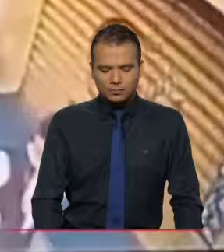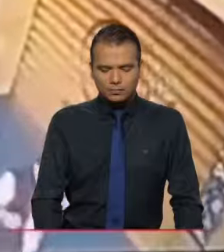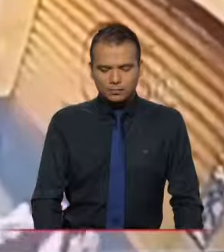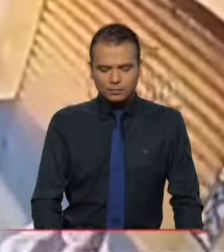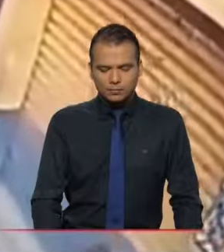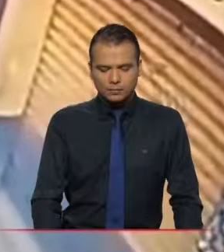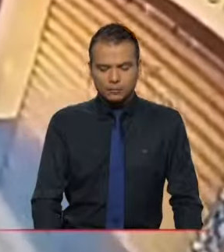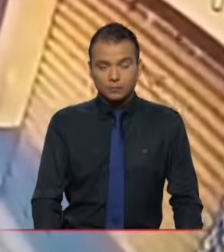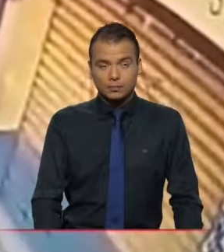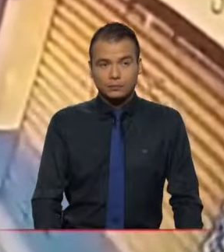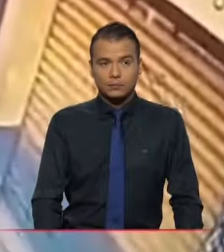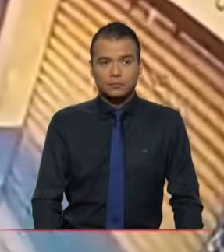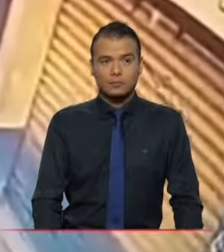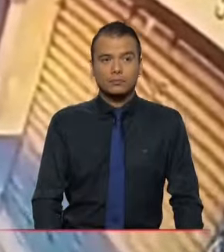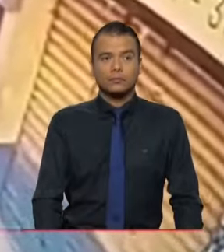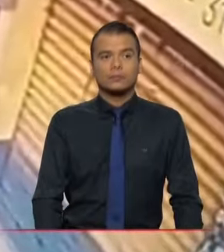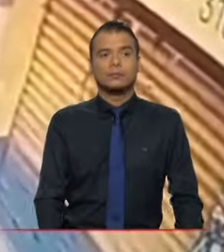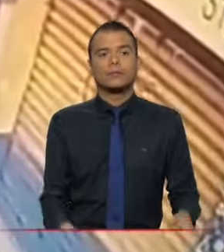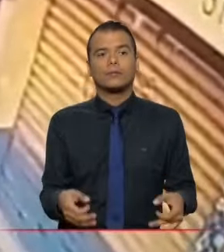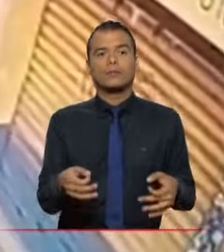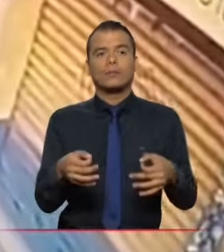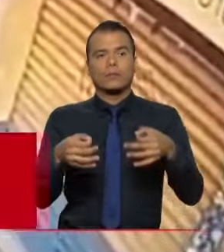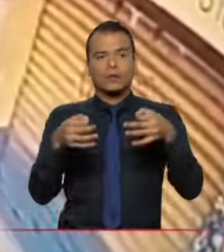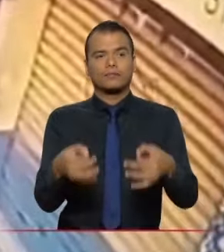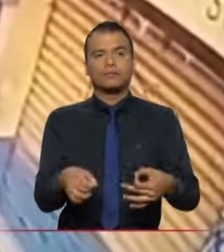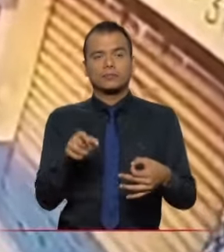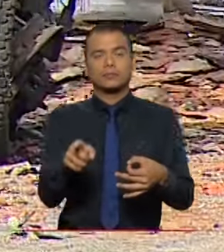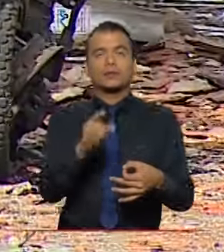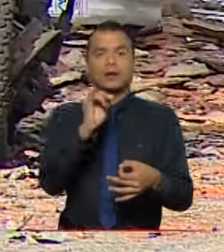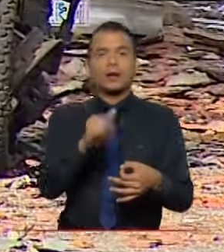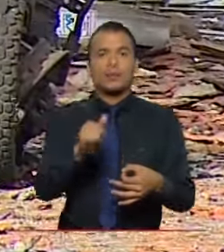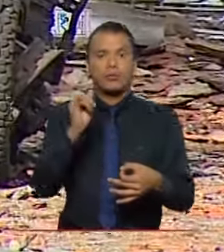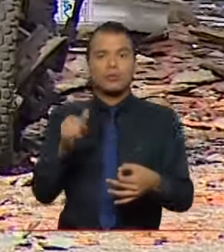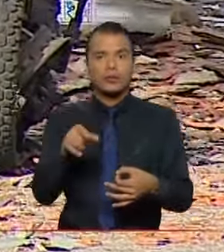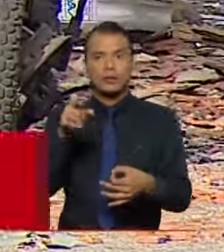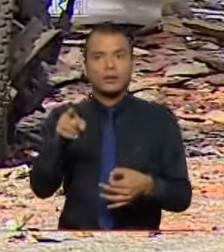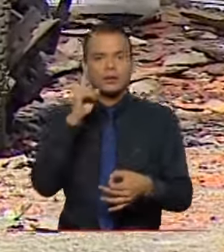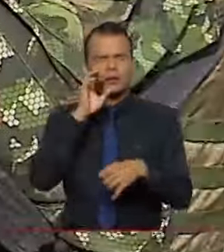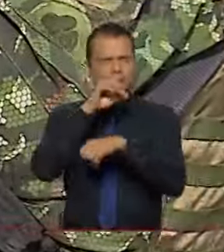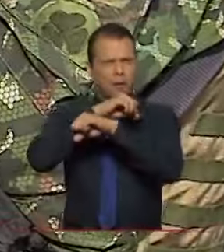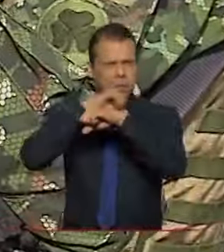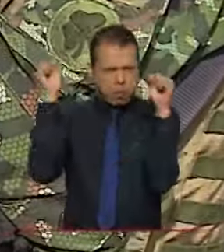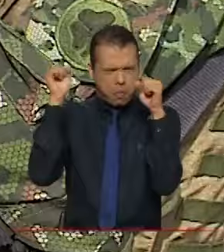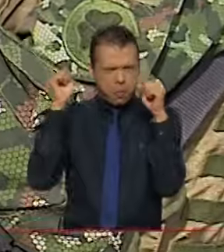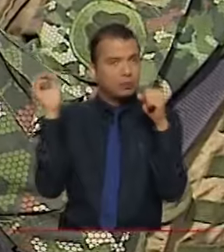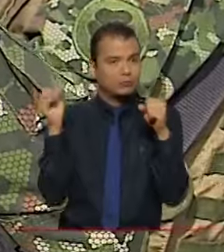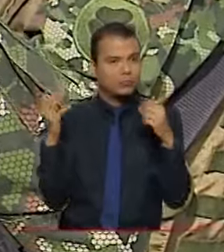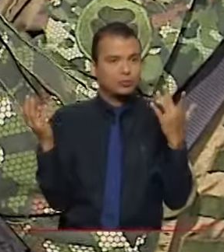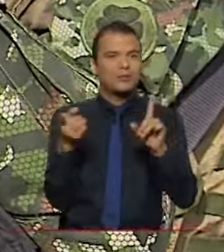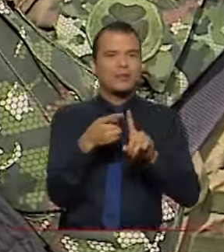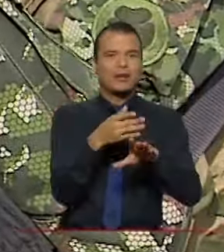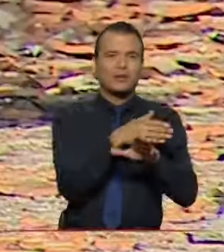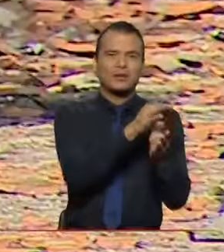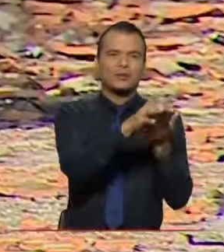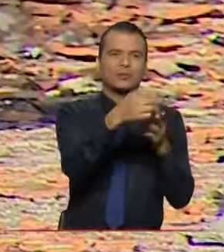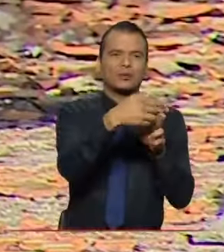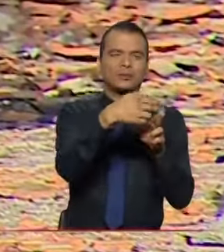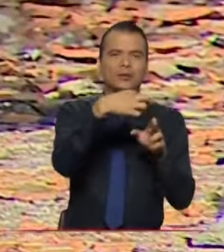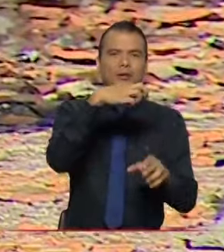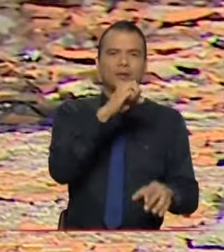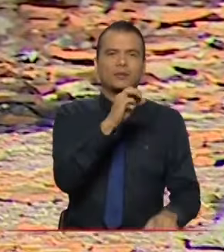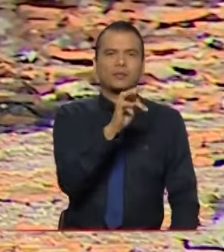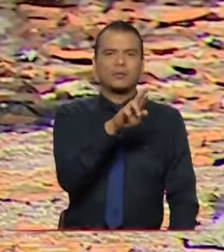pesos jamundi nuevamente fue blanco de ataques terroristas el primero fue el hostigamiento contra la subestación de potrerito y el segundo